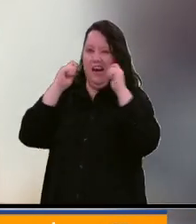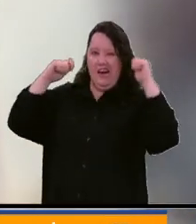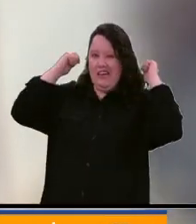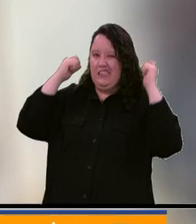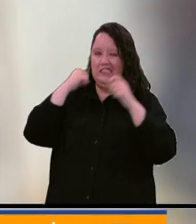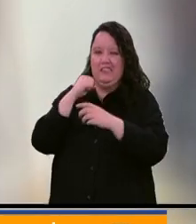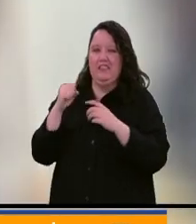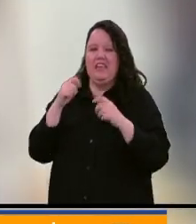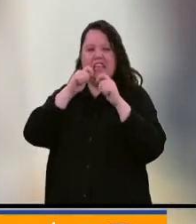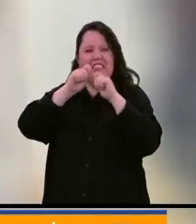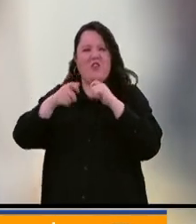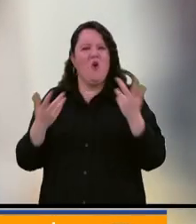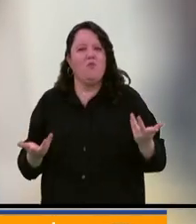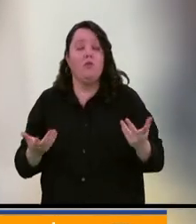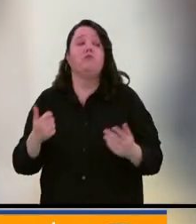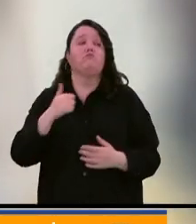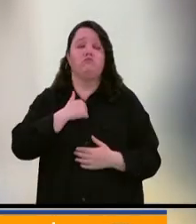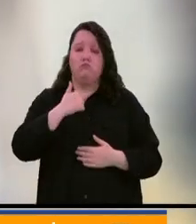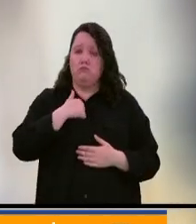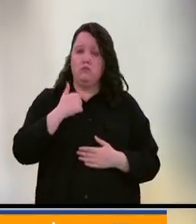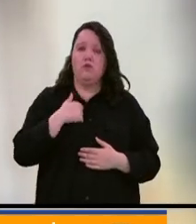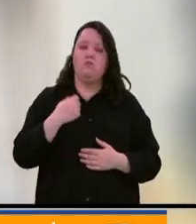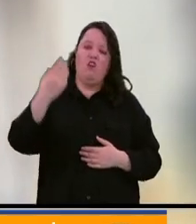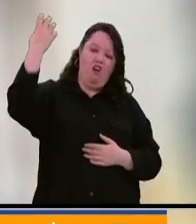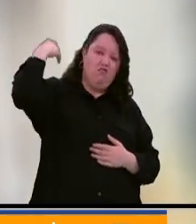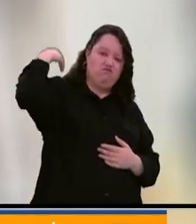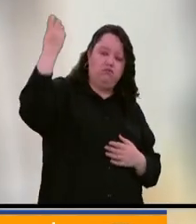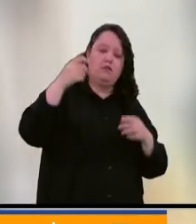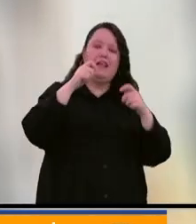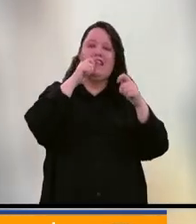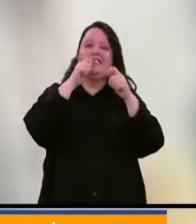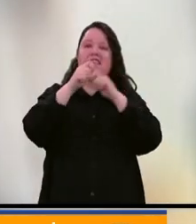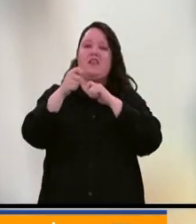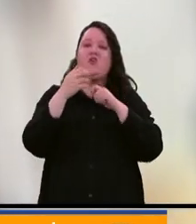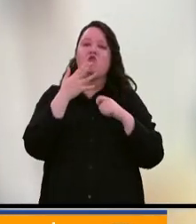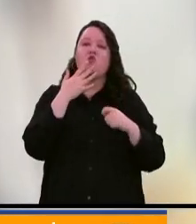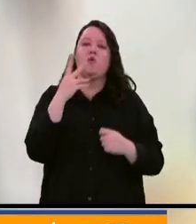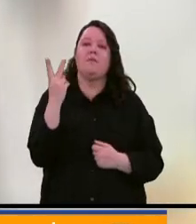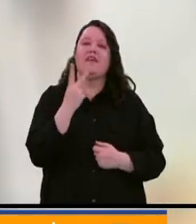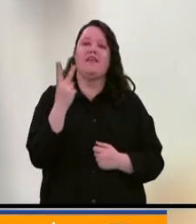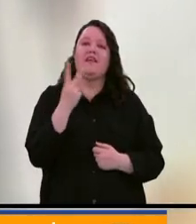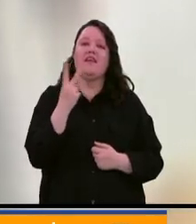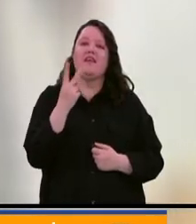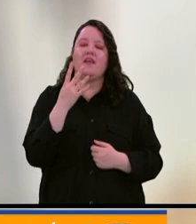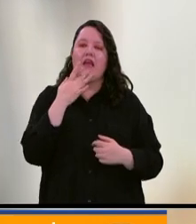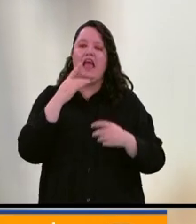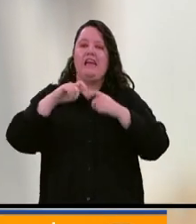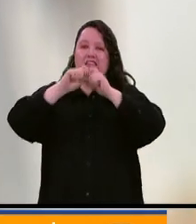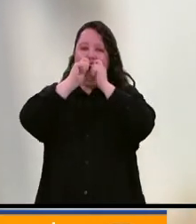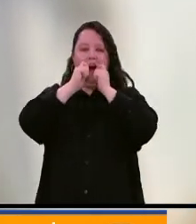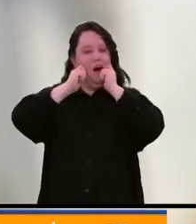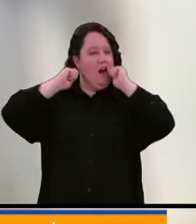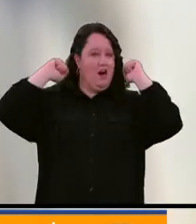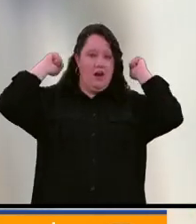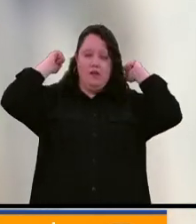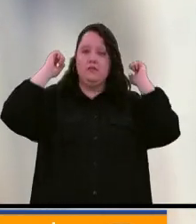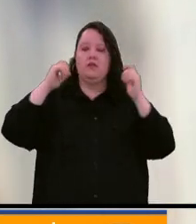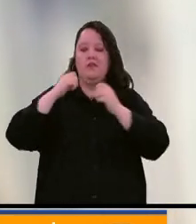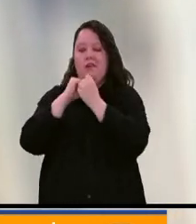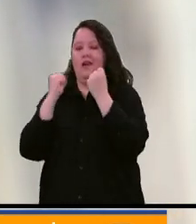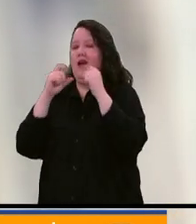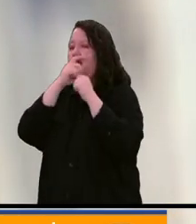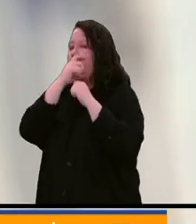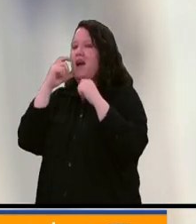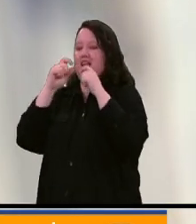traía cintas o cómo? Traía cinta, en su mochila traía una cinta de color verde donde la amordaza. Le amordaza